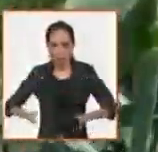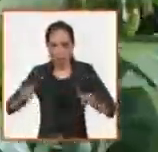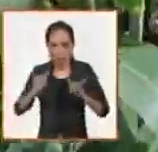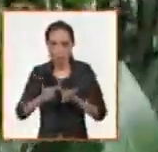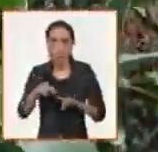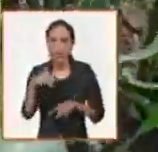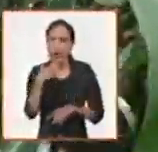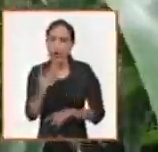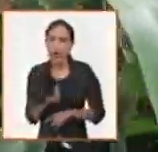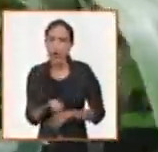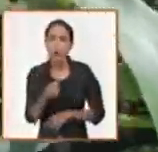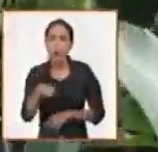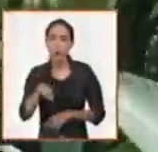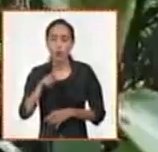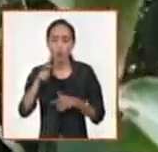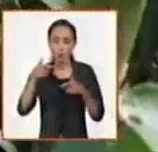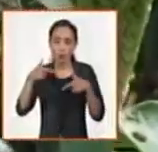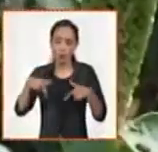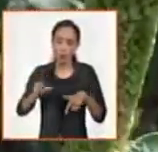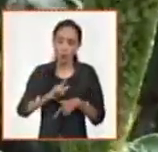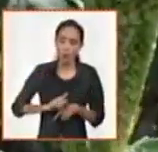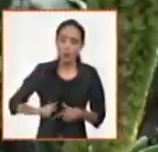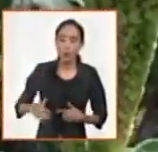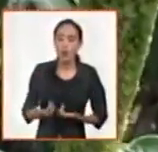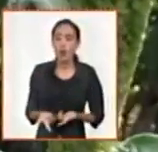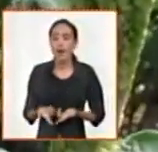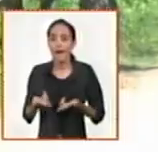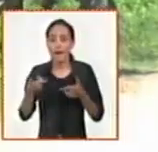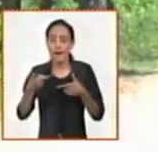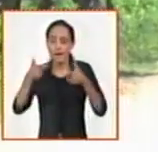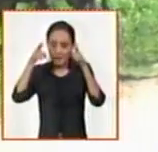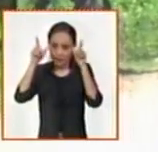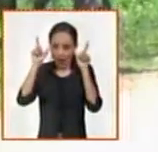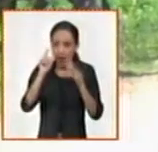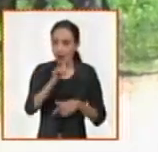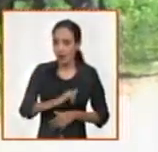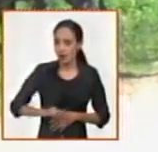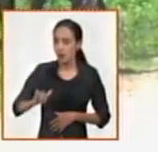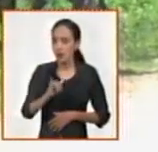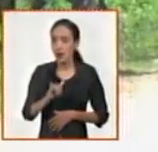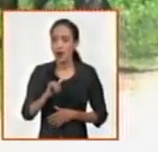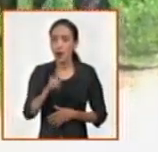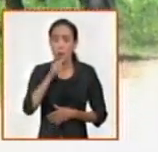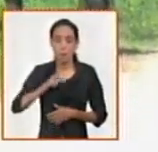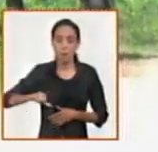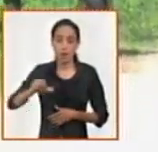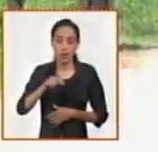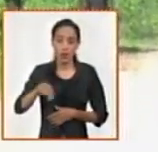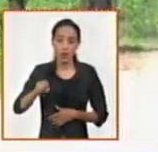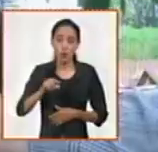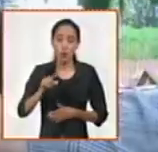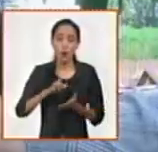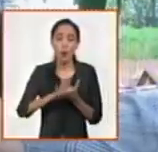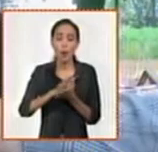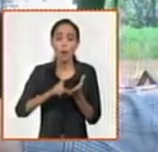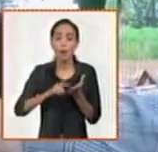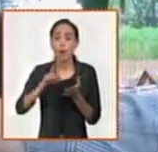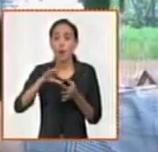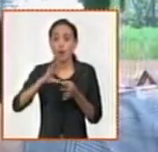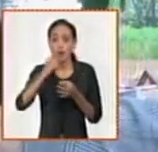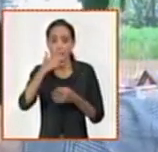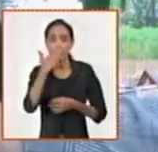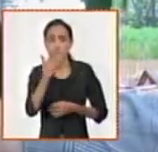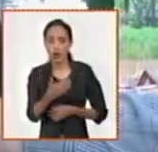del suero de la vaca con miel de purga en un proceso de fermentación al vacío. y da muy buen efecto, se hizo como un